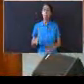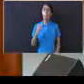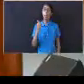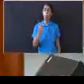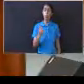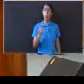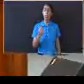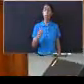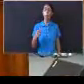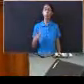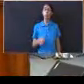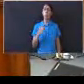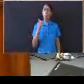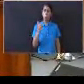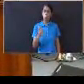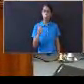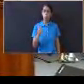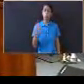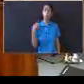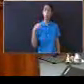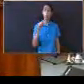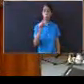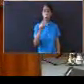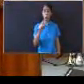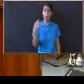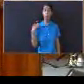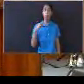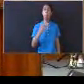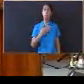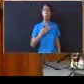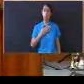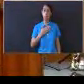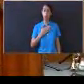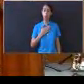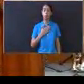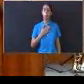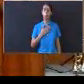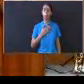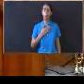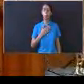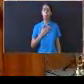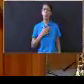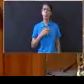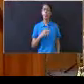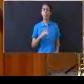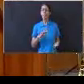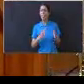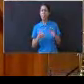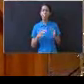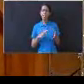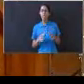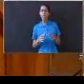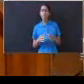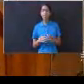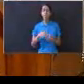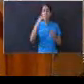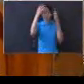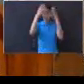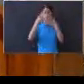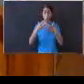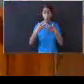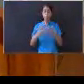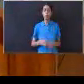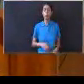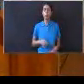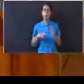tiene planes buenos. A veces disfrazados de problemas. Es